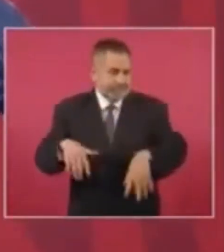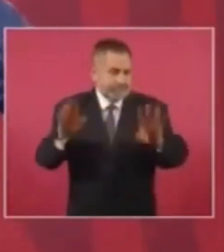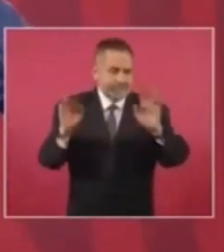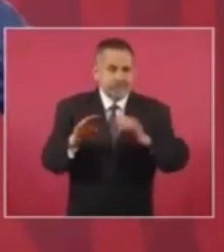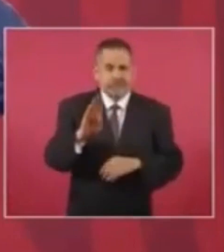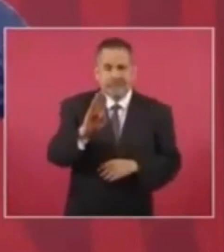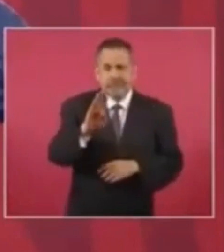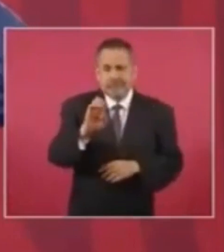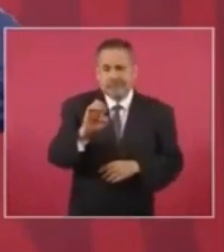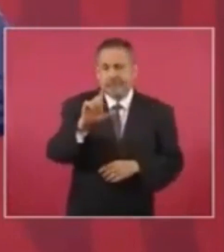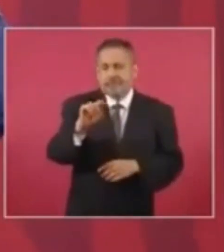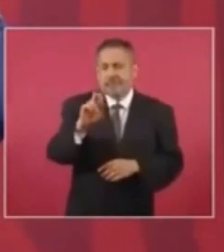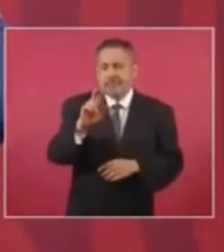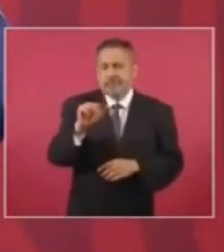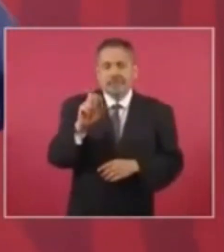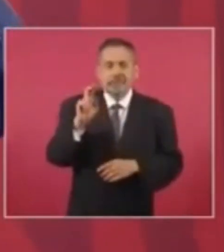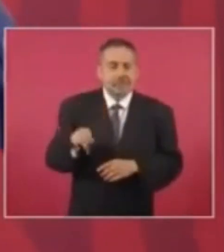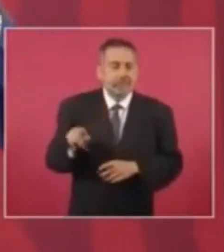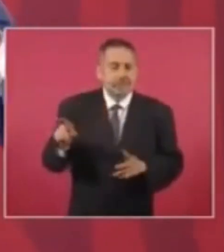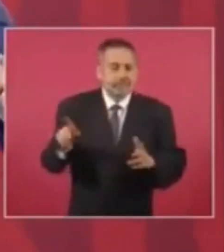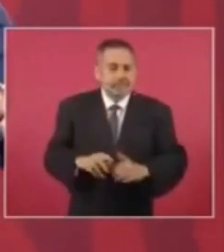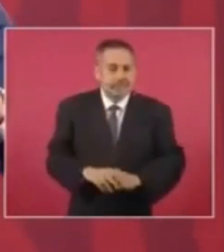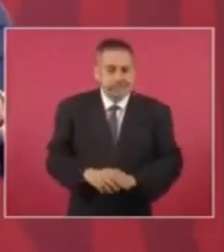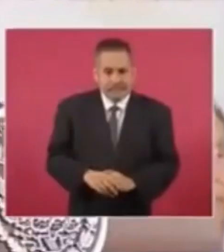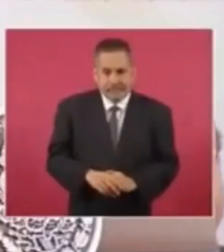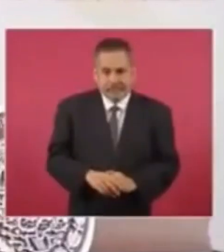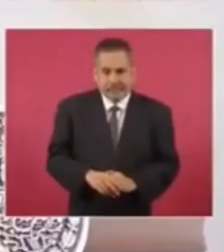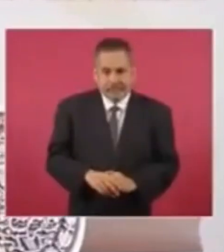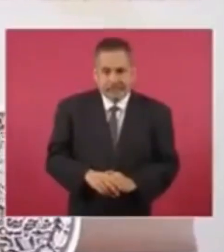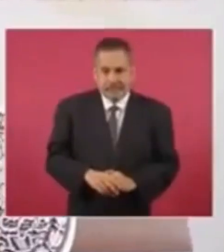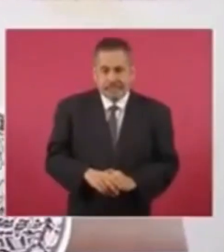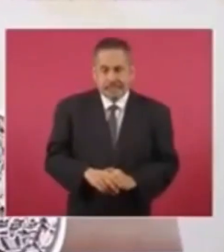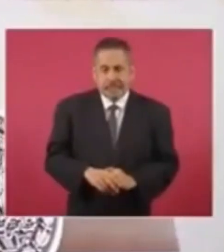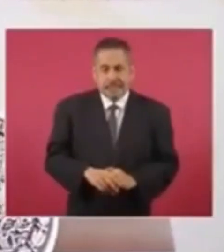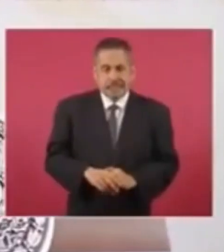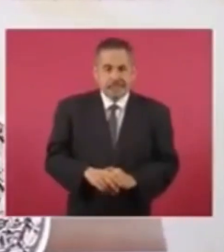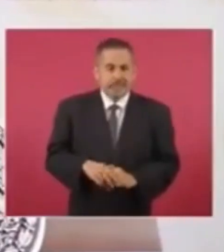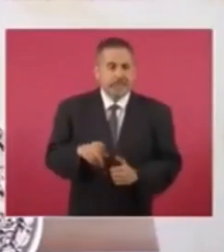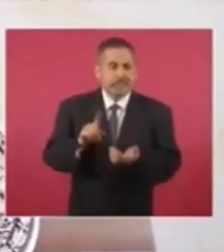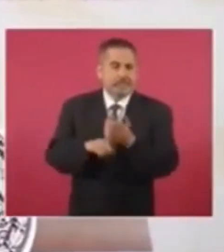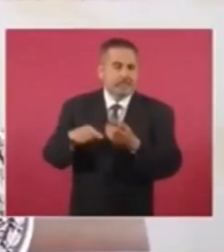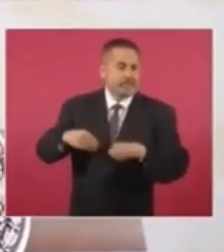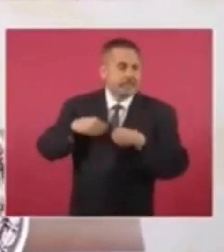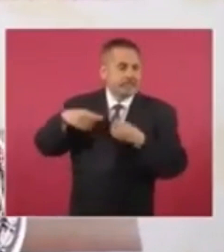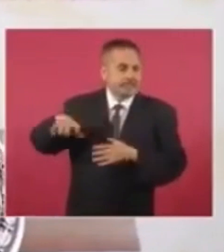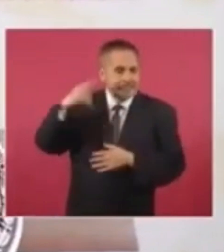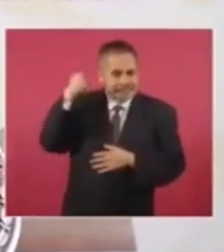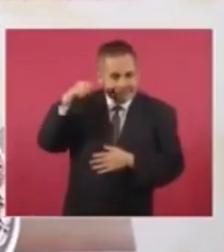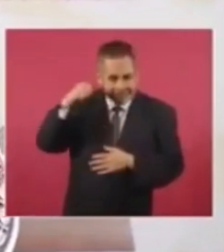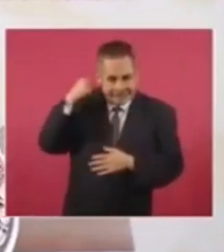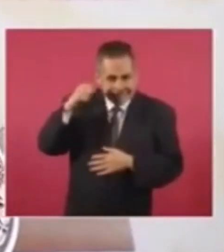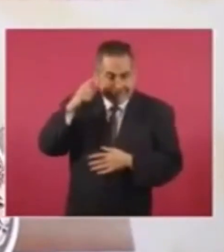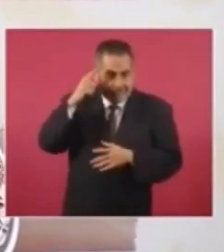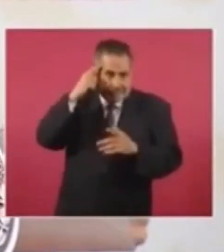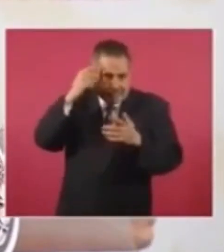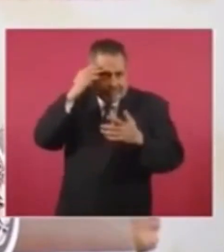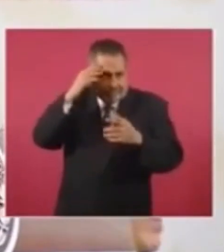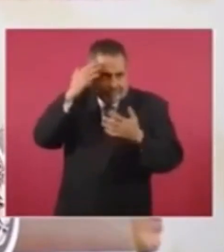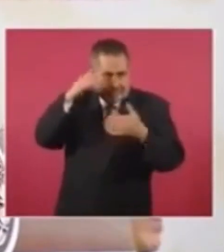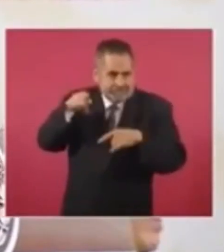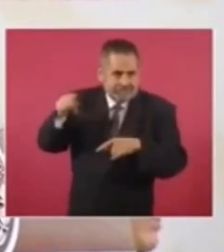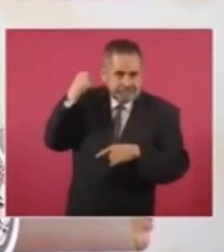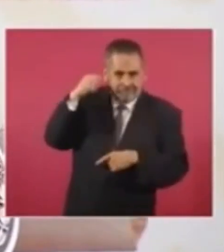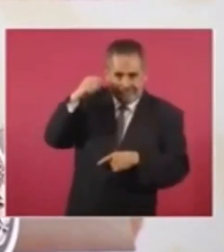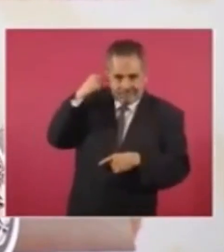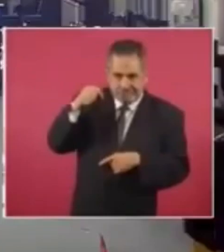pinche Tilín. Vamos, Tilín, baila, Tilín, a la verga, Tilín. Ya que le meta del pinche Tilín el hocico ese cabrón